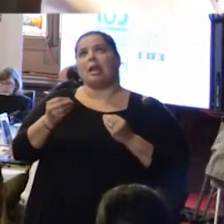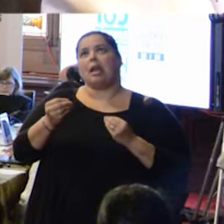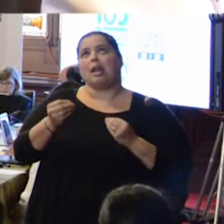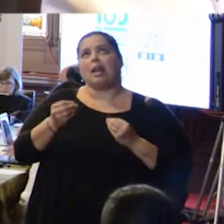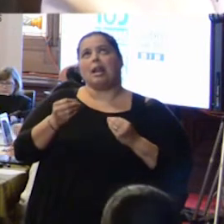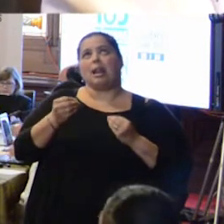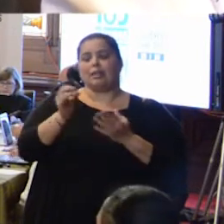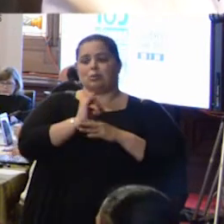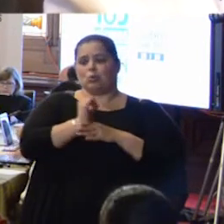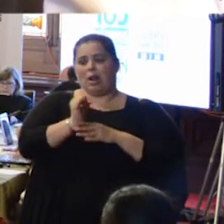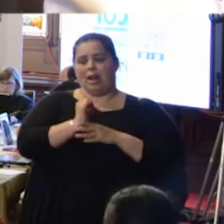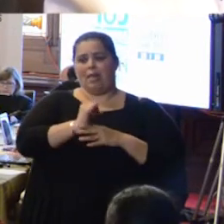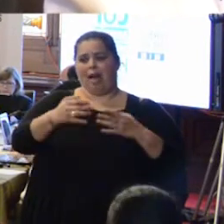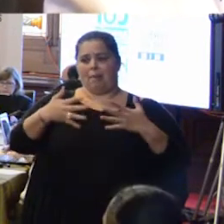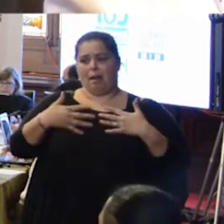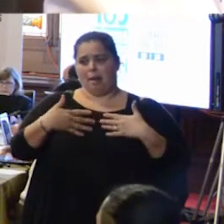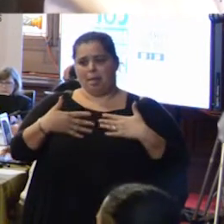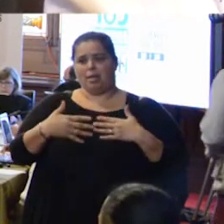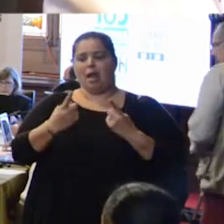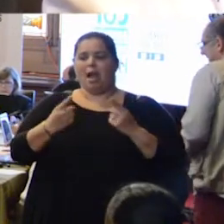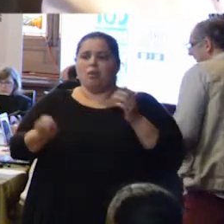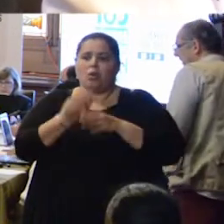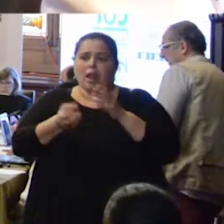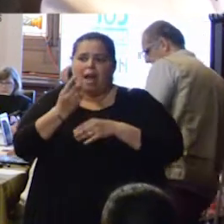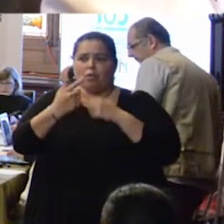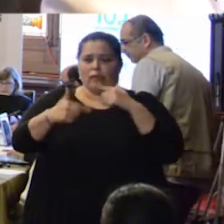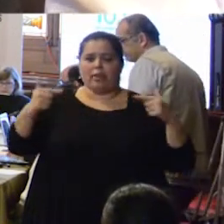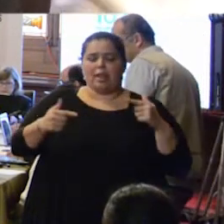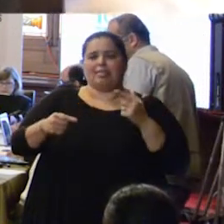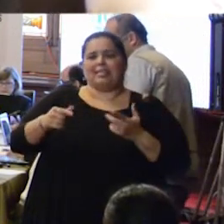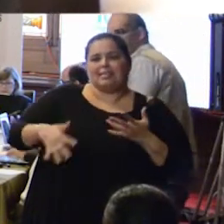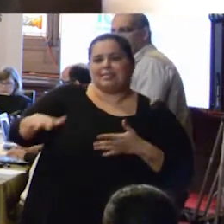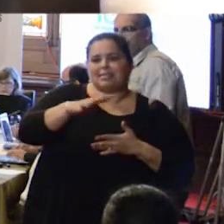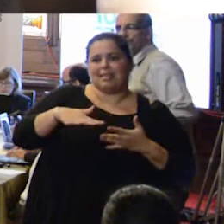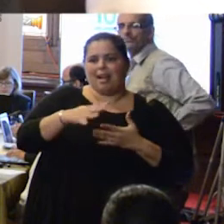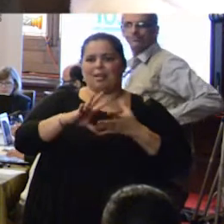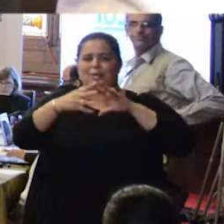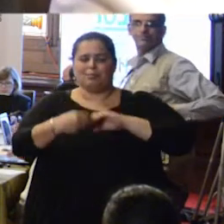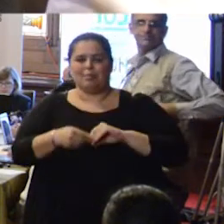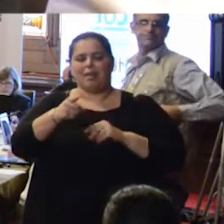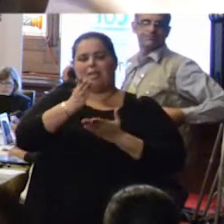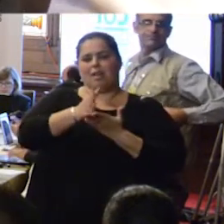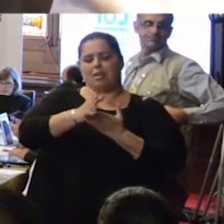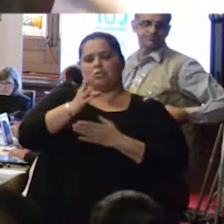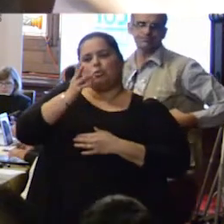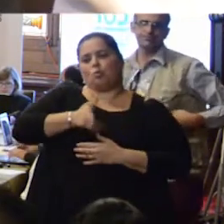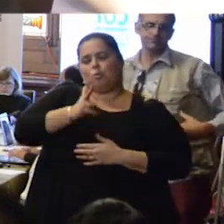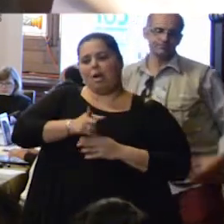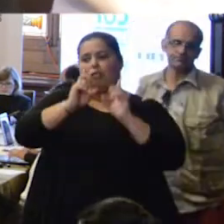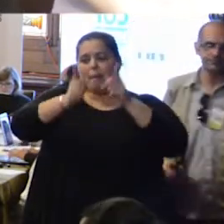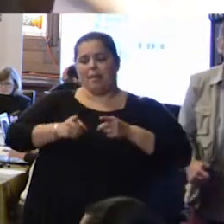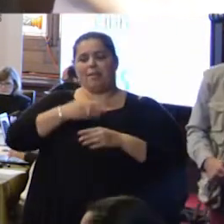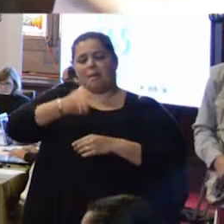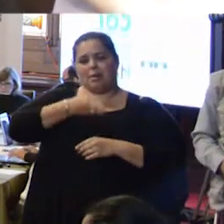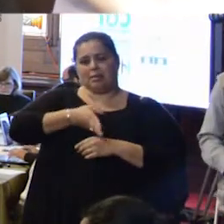ido transformando en los últimos años, creando escenarios no solamente de protección y tutela de los derechos humanos, sino también de participación.